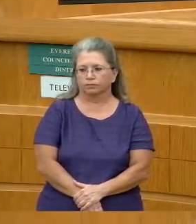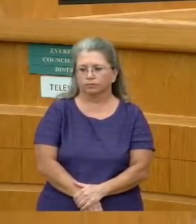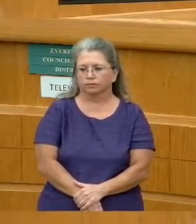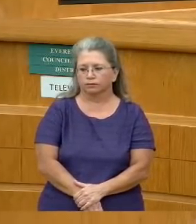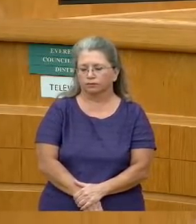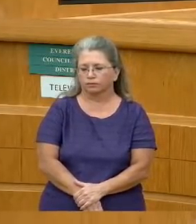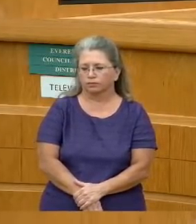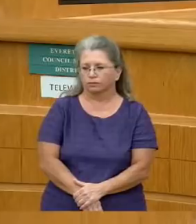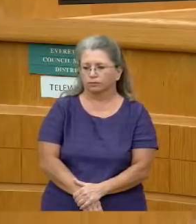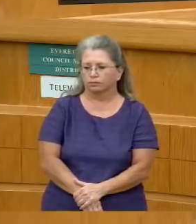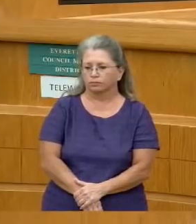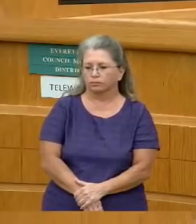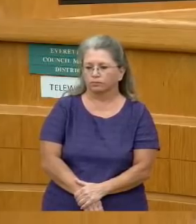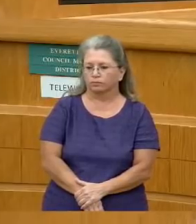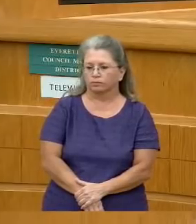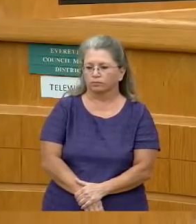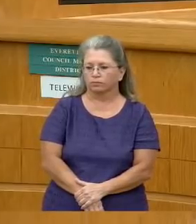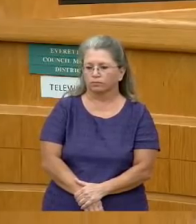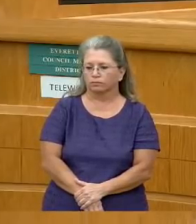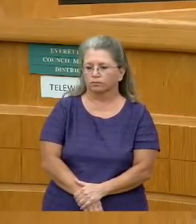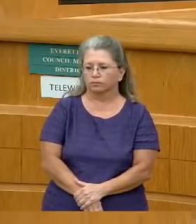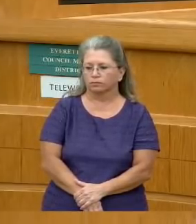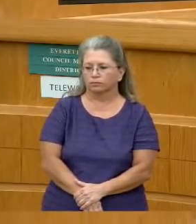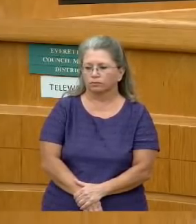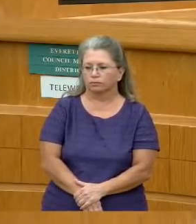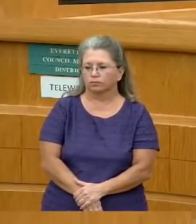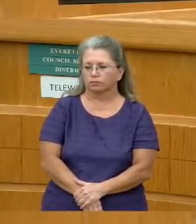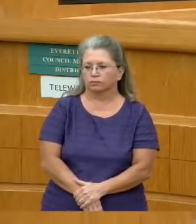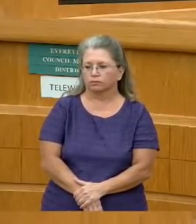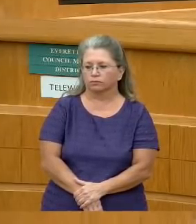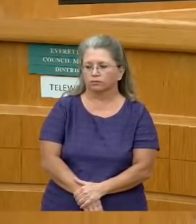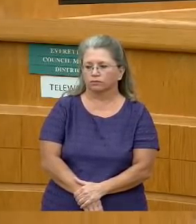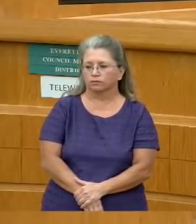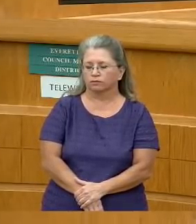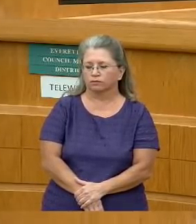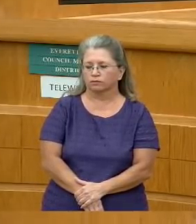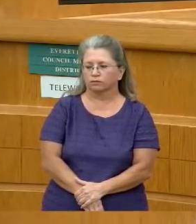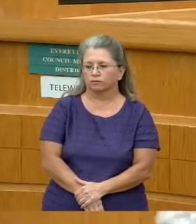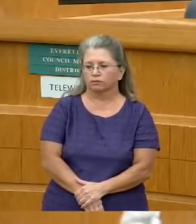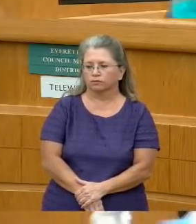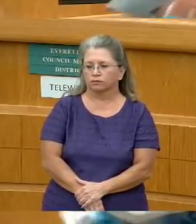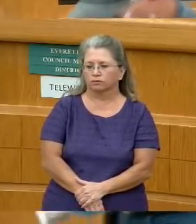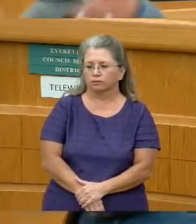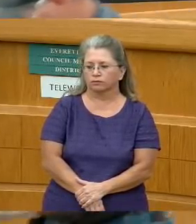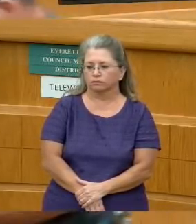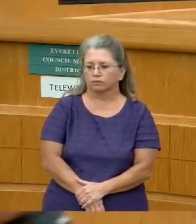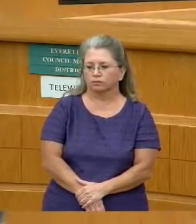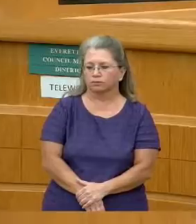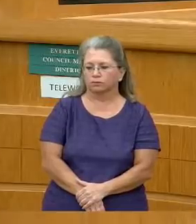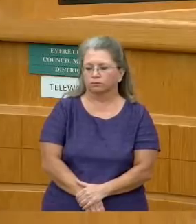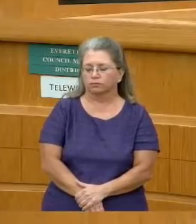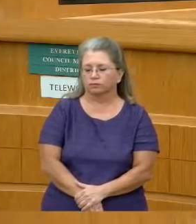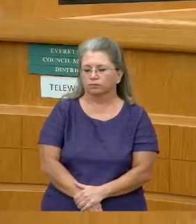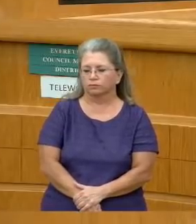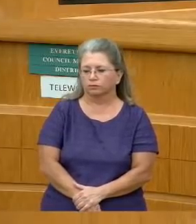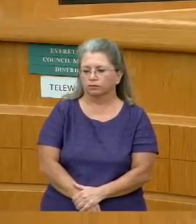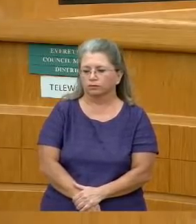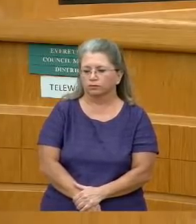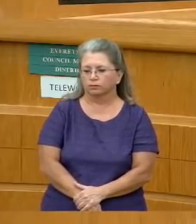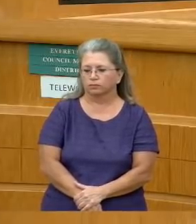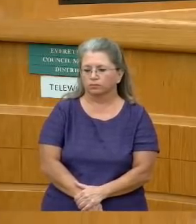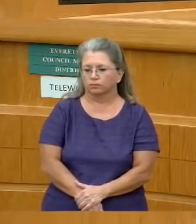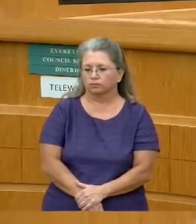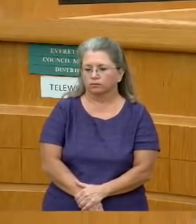le daremos esa información. Los lugares alternos que llevan a cabo la prueba, algunos son gratuitas y se requiere de cita. Esos lugares son con la